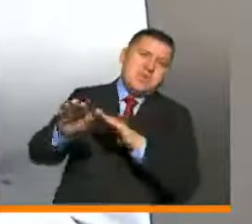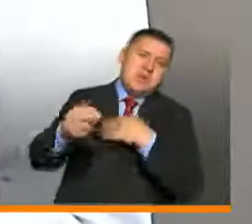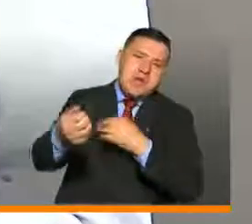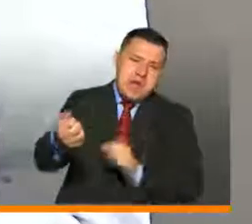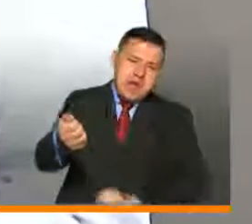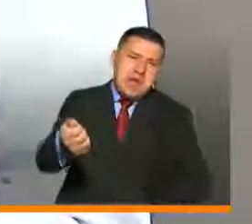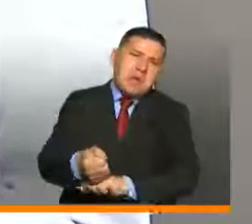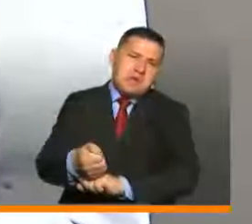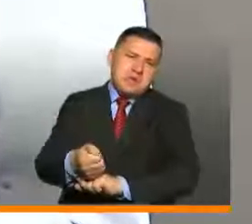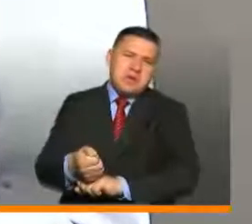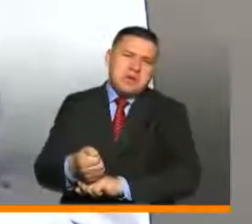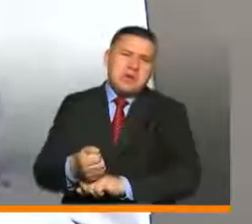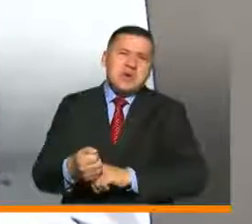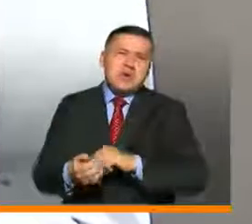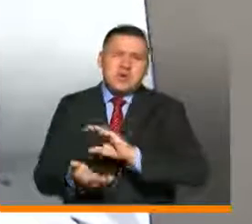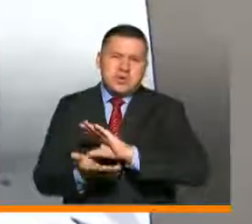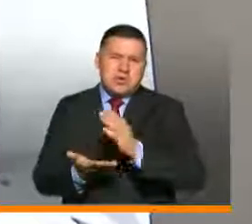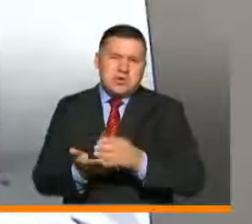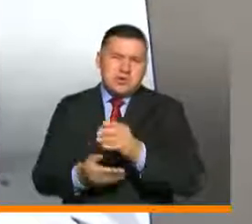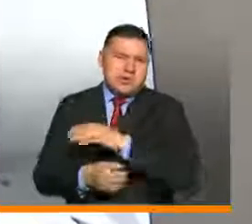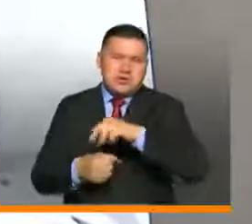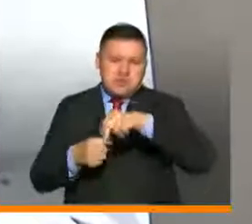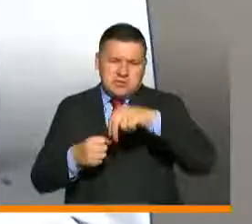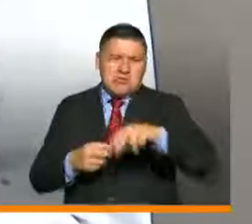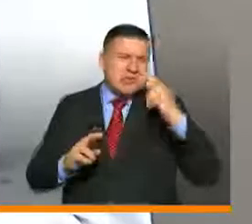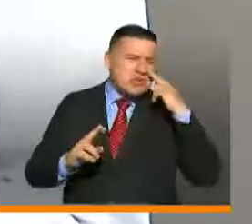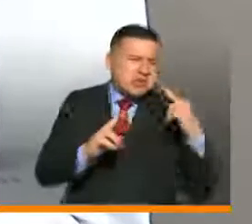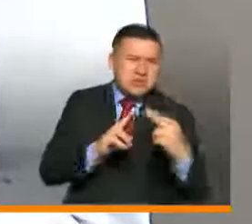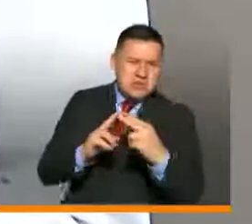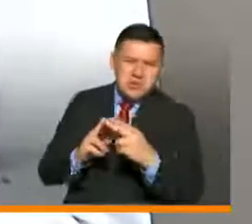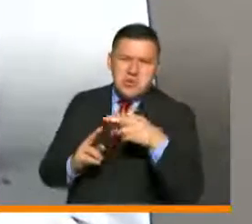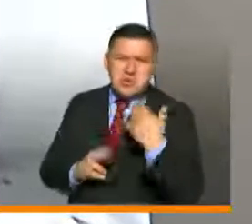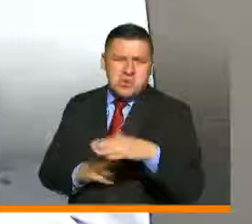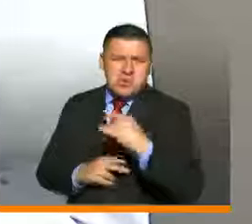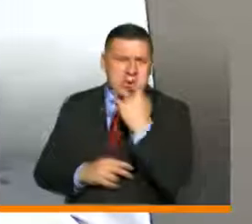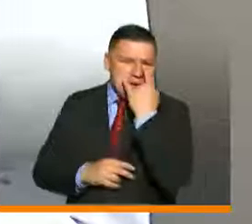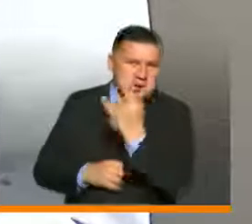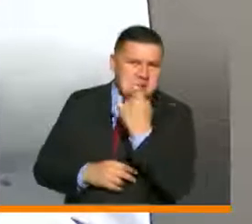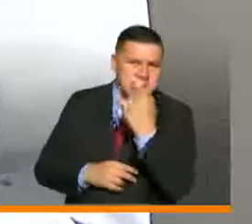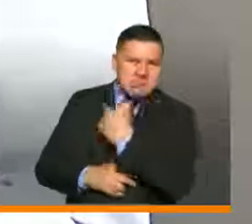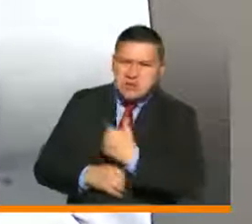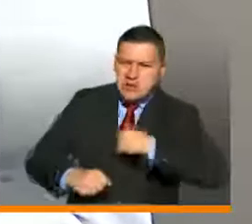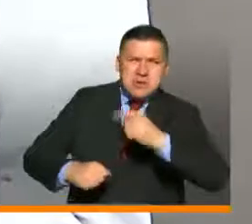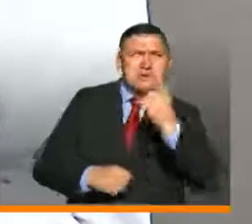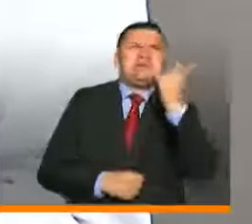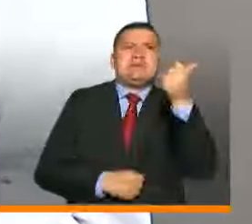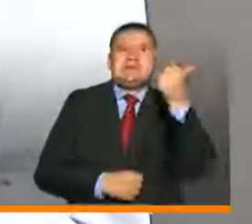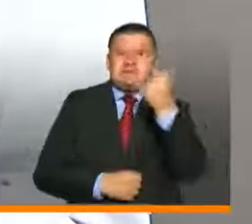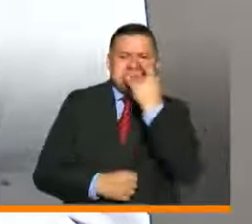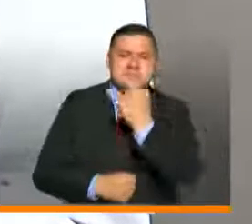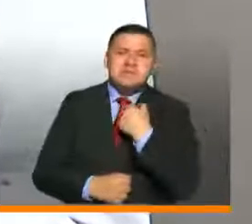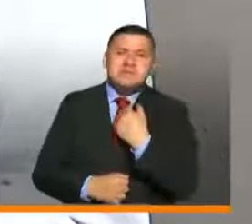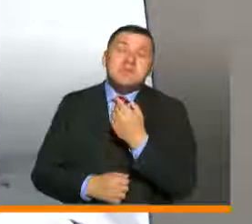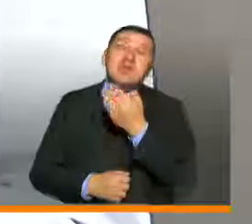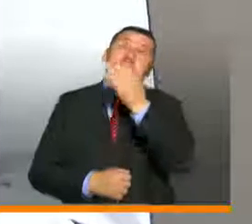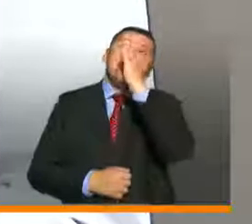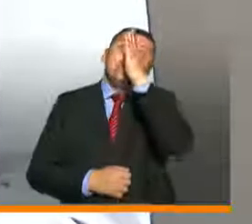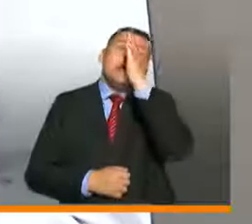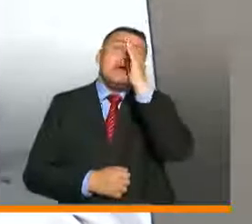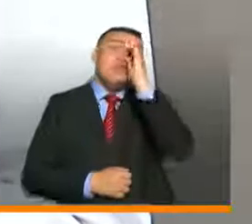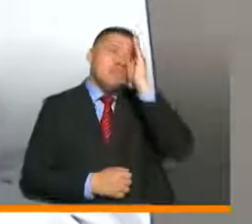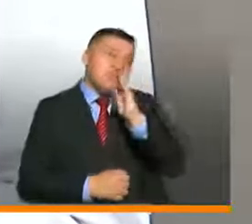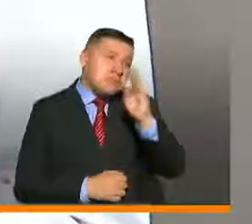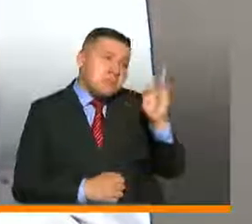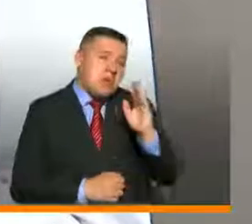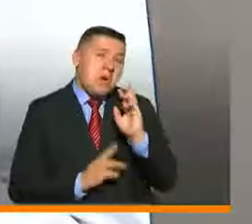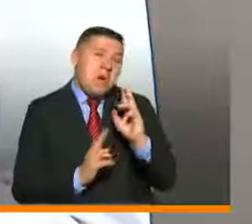desde el distrito de tumaco y la ciudadanía conoce de su gran entereza de su gran trabajo y sólo le pedimos a dios que lo bendiga